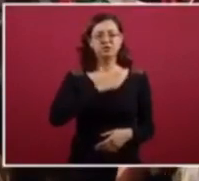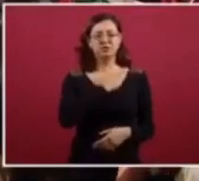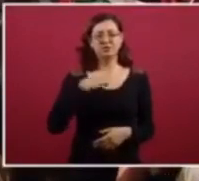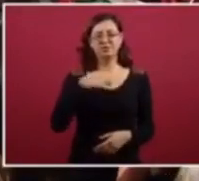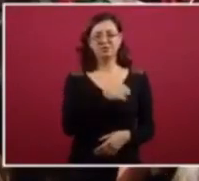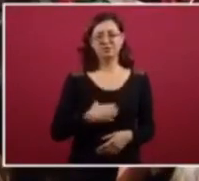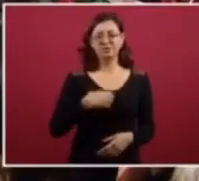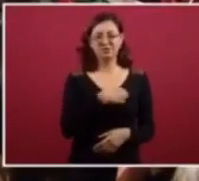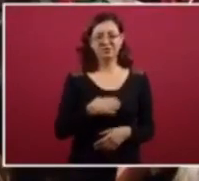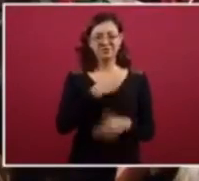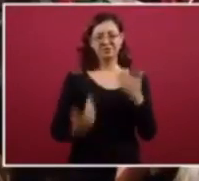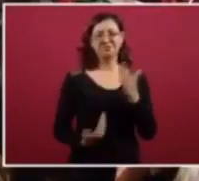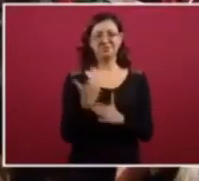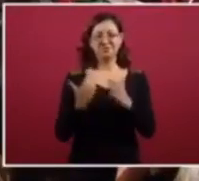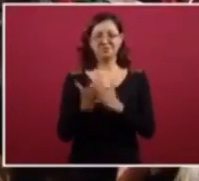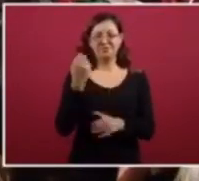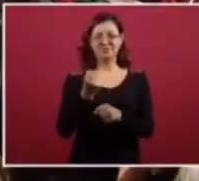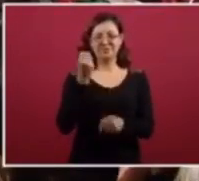Que temprano